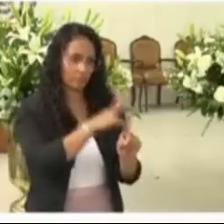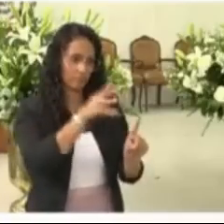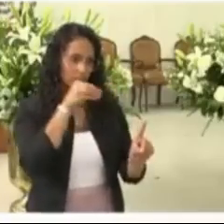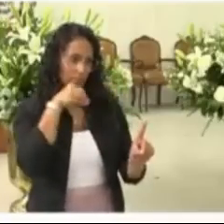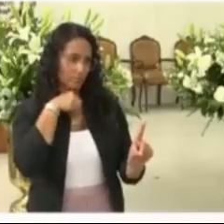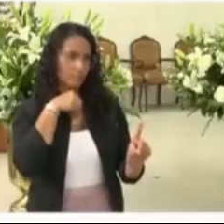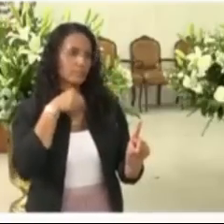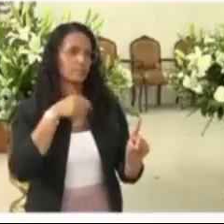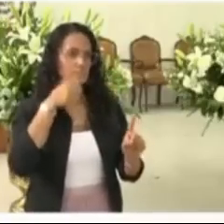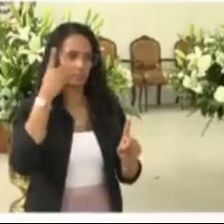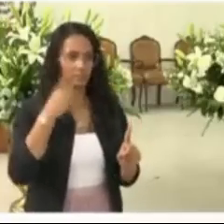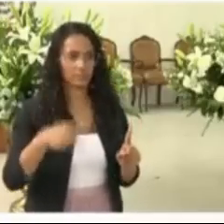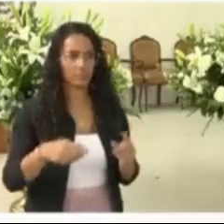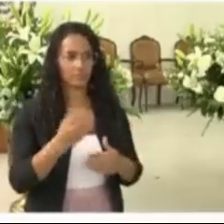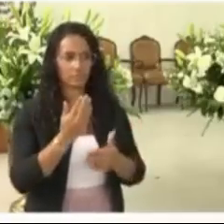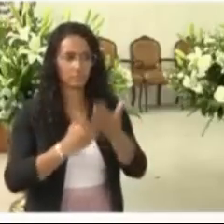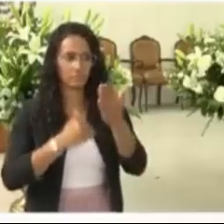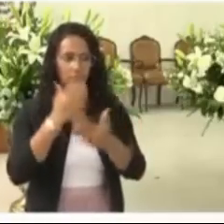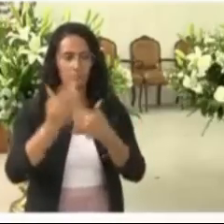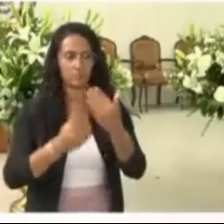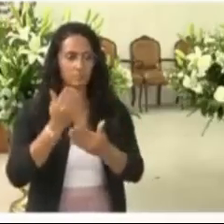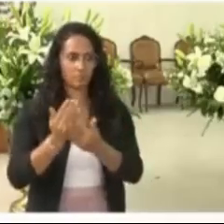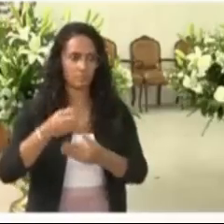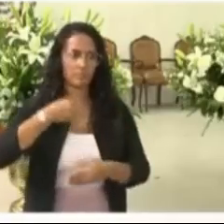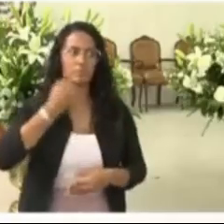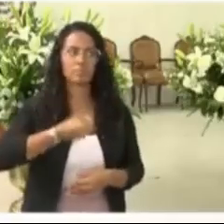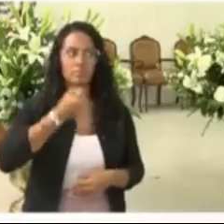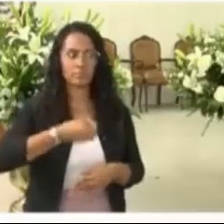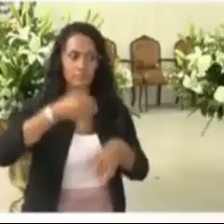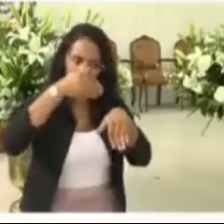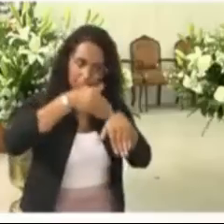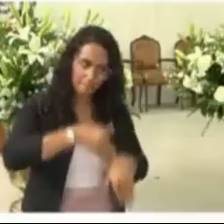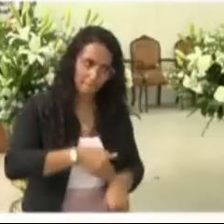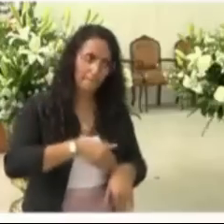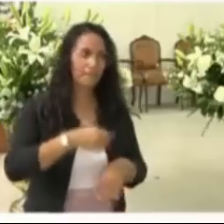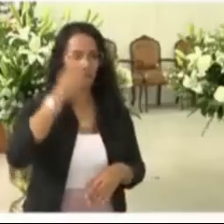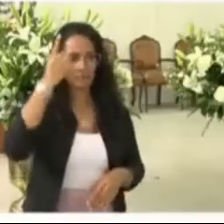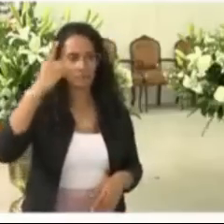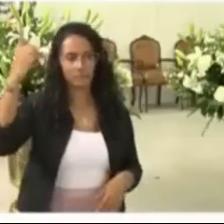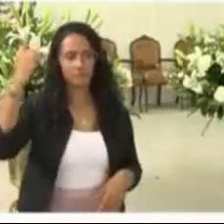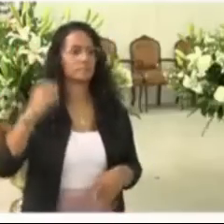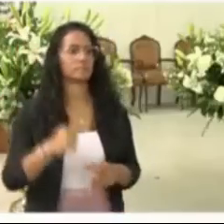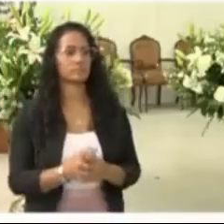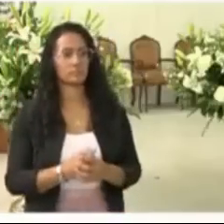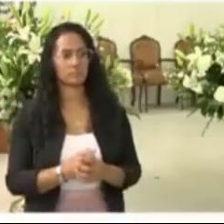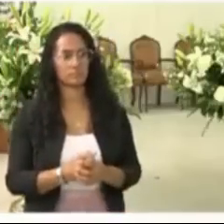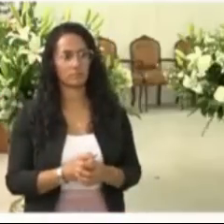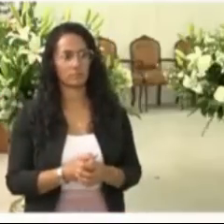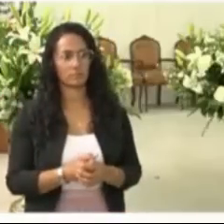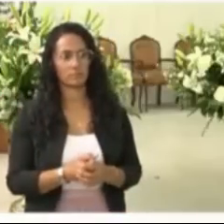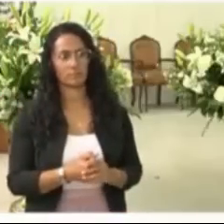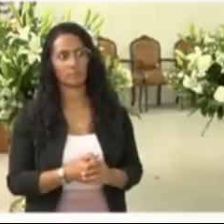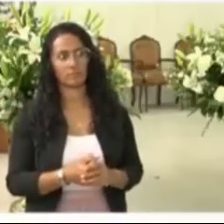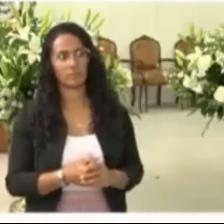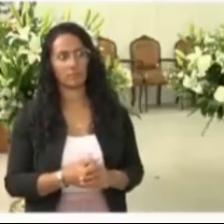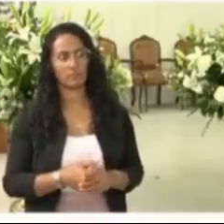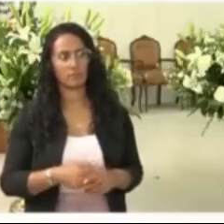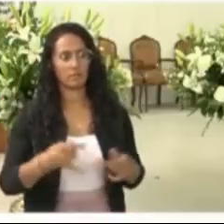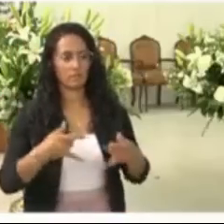bueno es recordar lo que hizo también aquel rey de Judá,